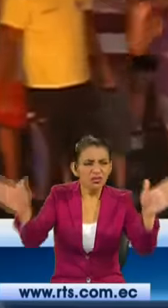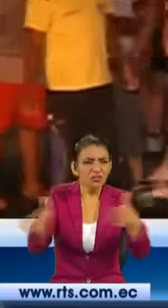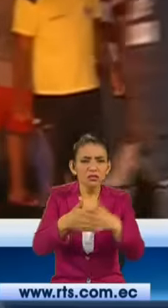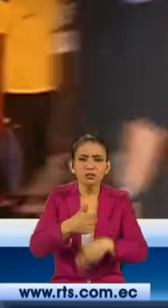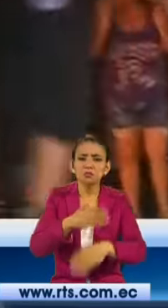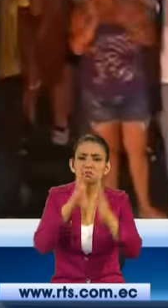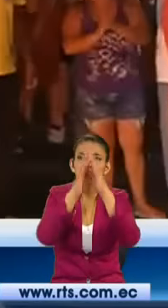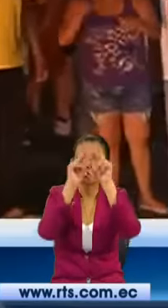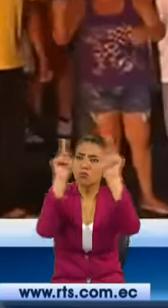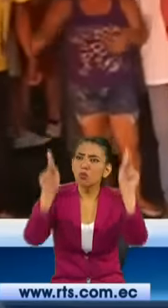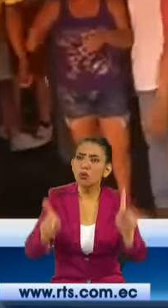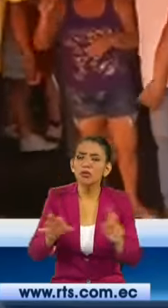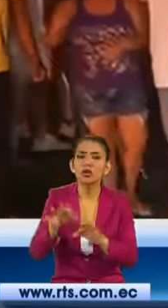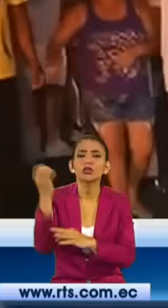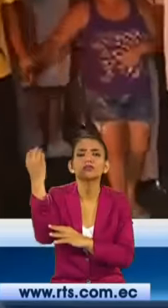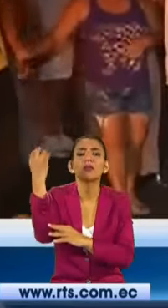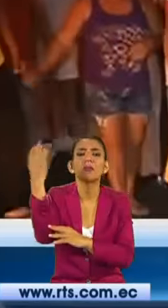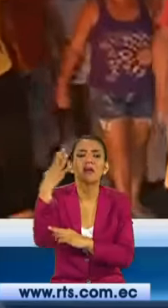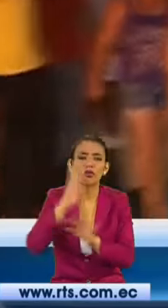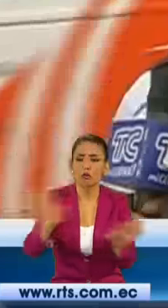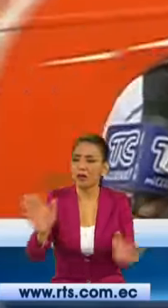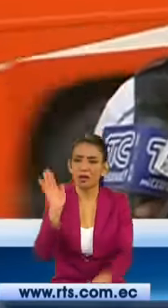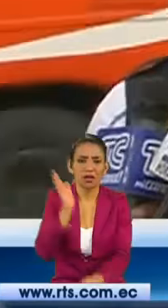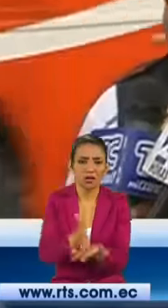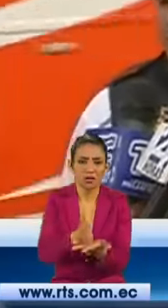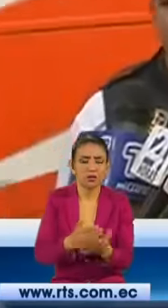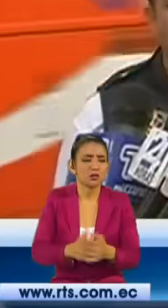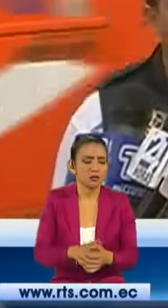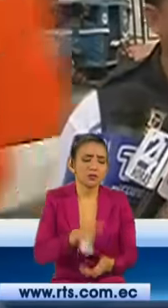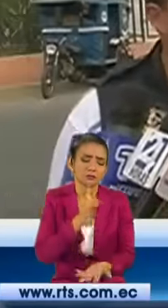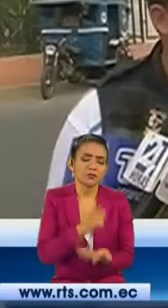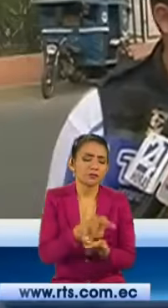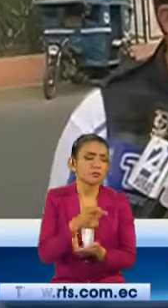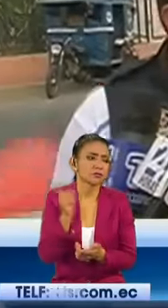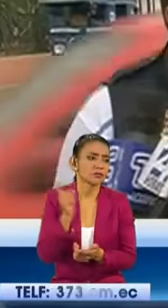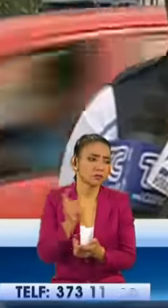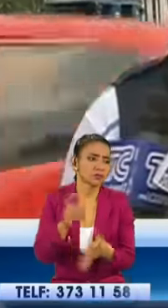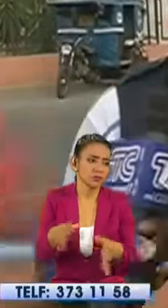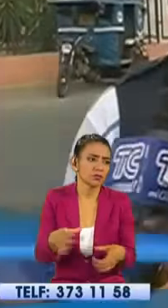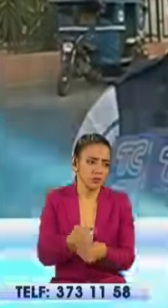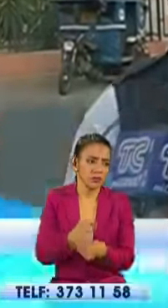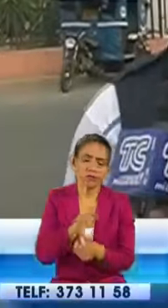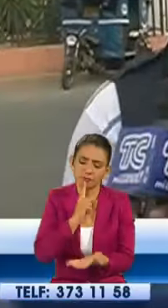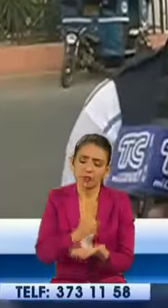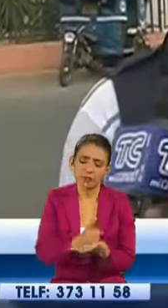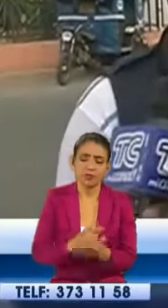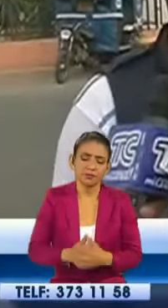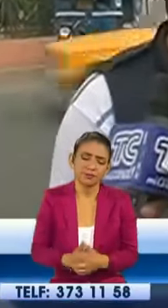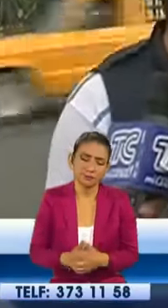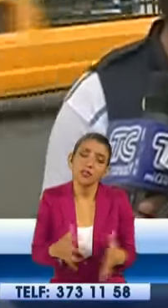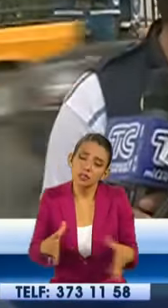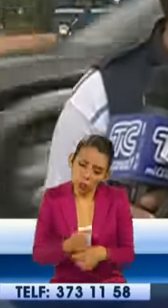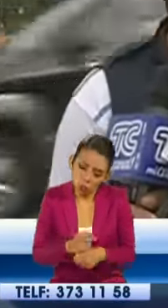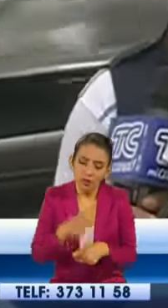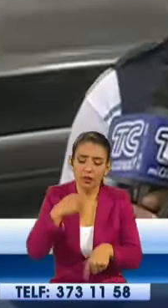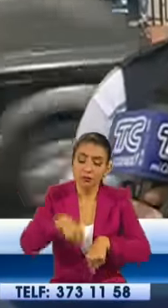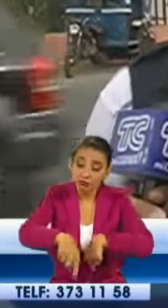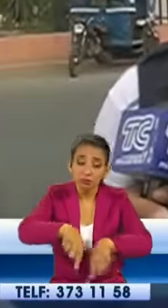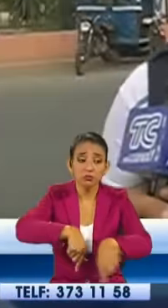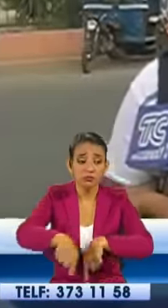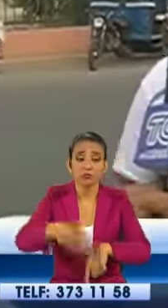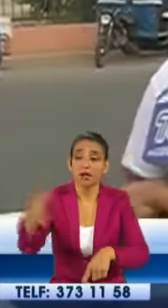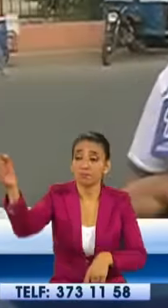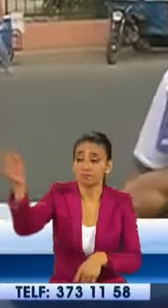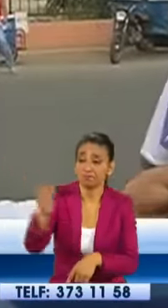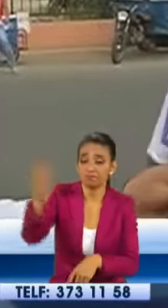un puente o semáforo para evitar más muertes. Sí necesitan seguridad de parte de nosotros, seguridad vial. Y vamos a poner dos